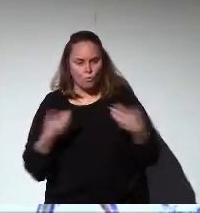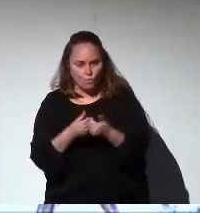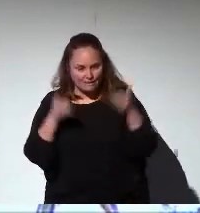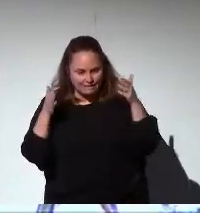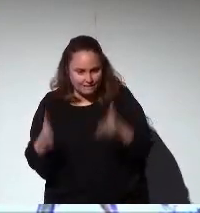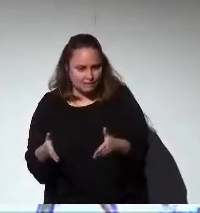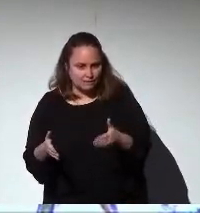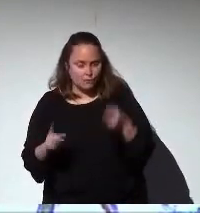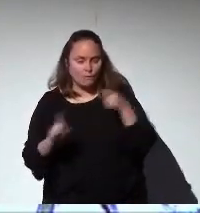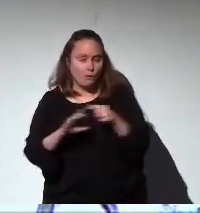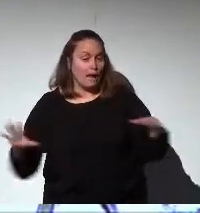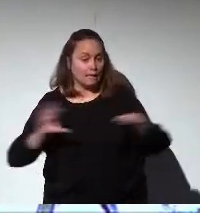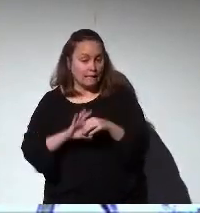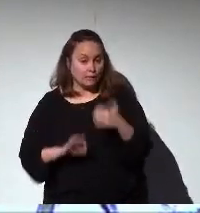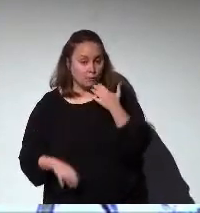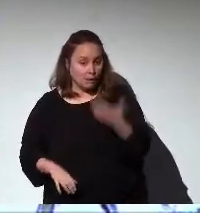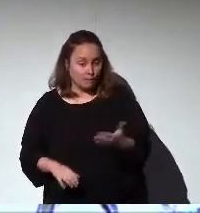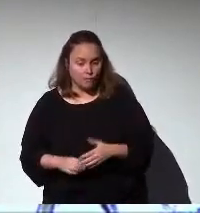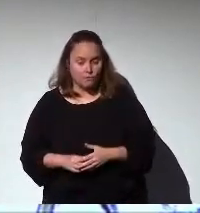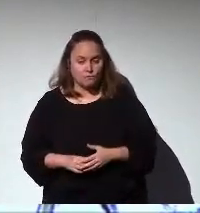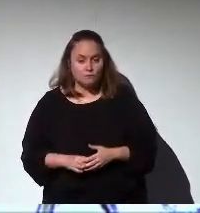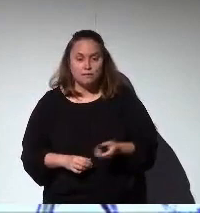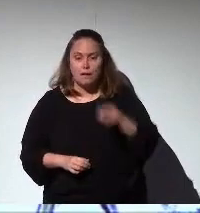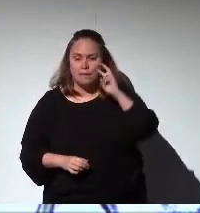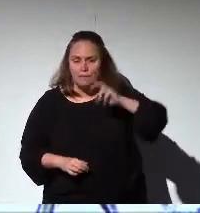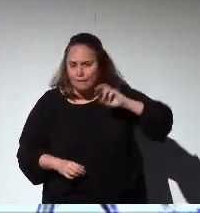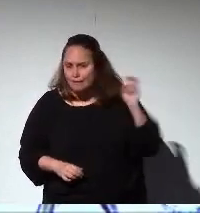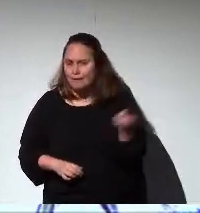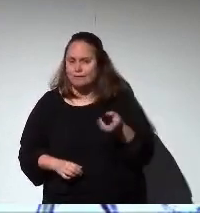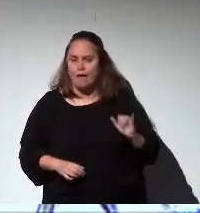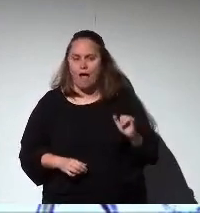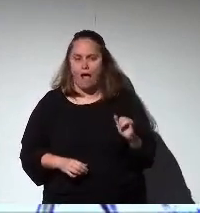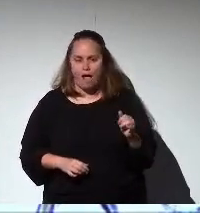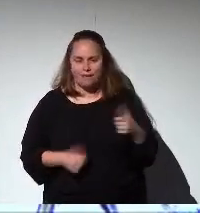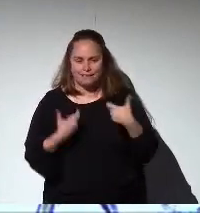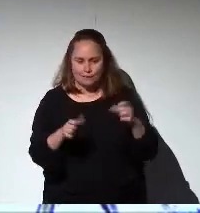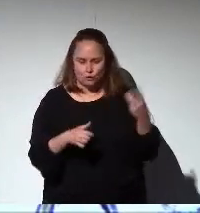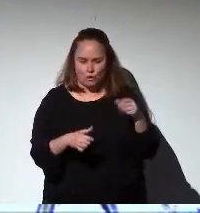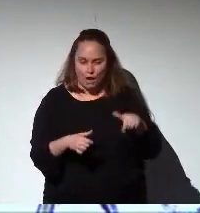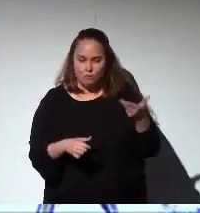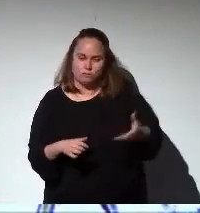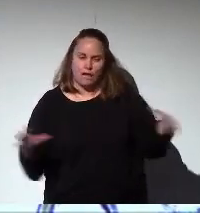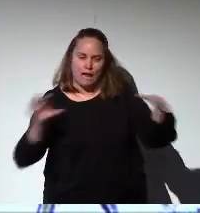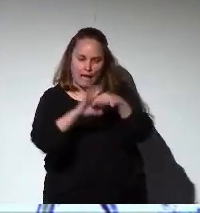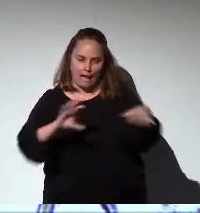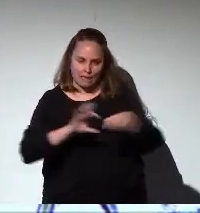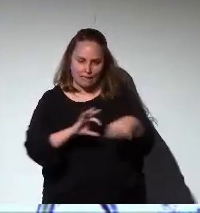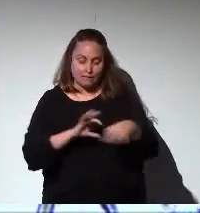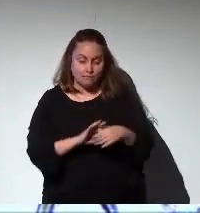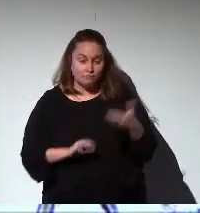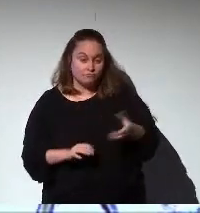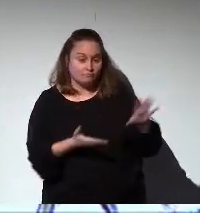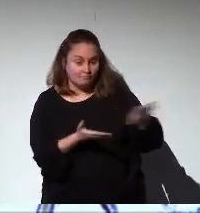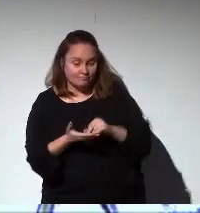este tipo de alianzas. Tenemos conocimiento y experiencias diversas y ahí es donde viene la importancia de las alianzas y justamente relacionados con lo que